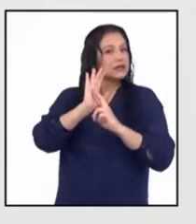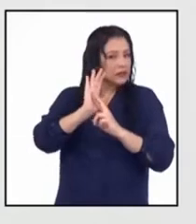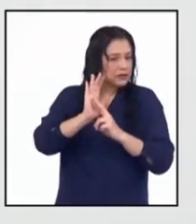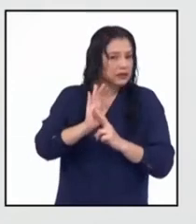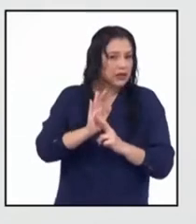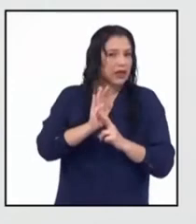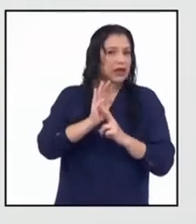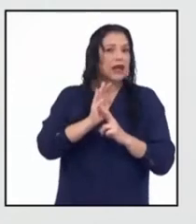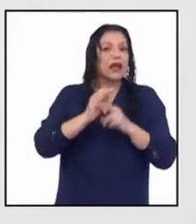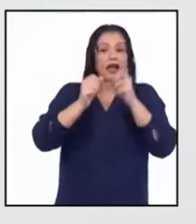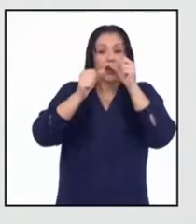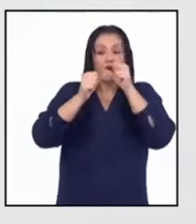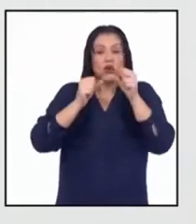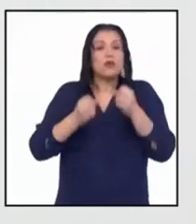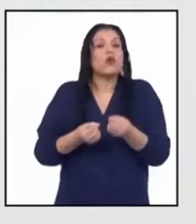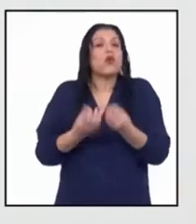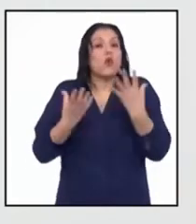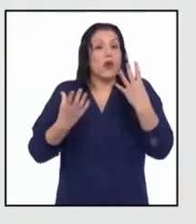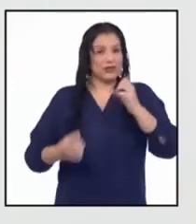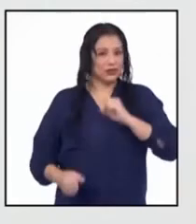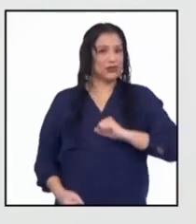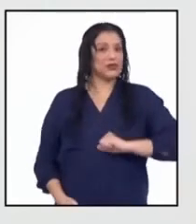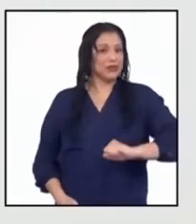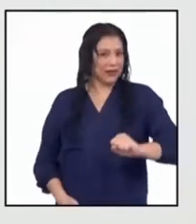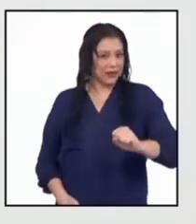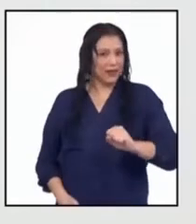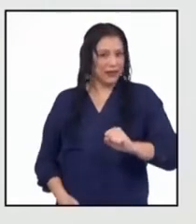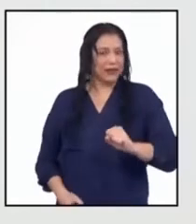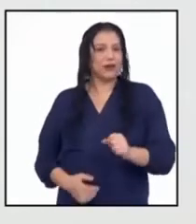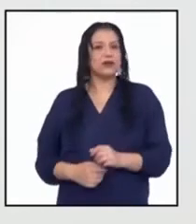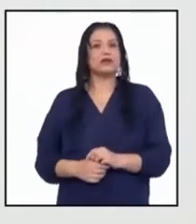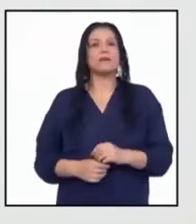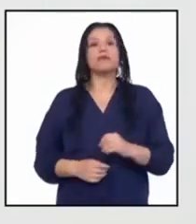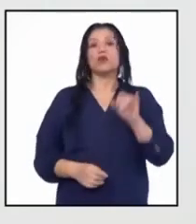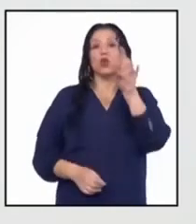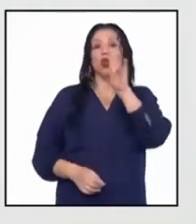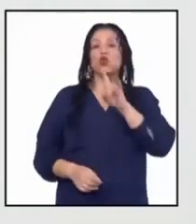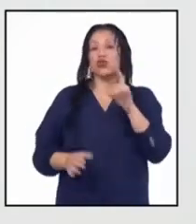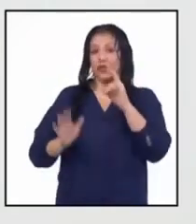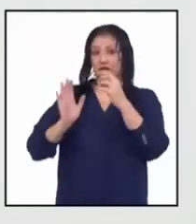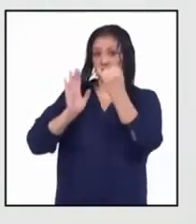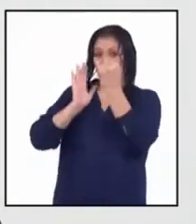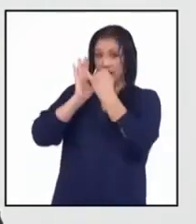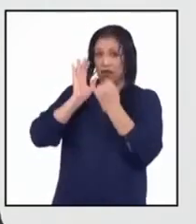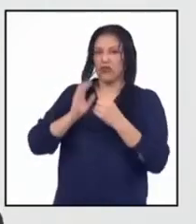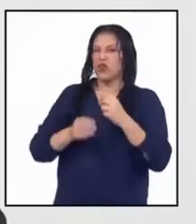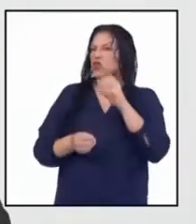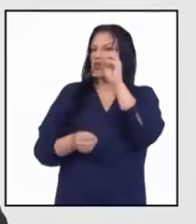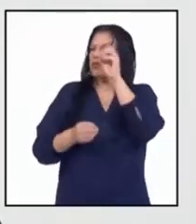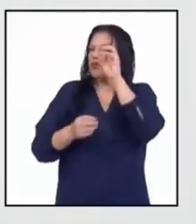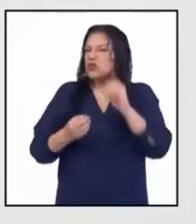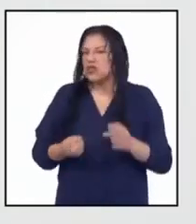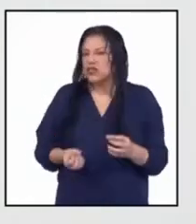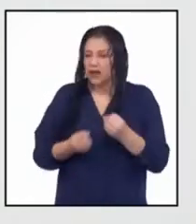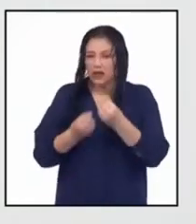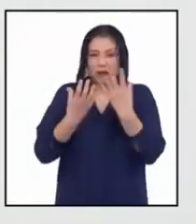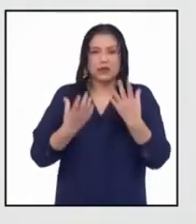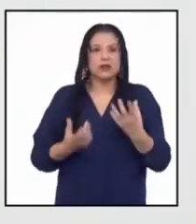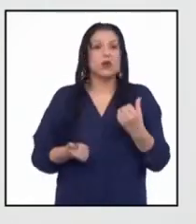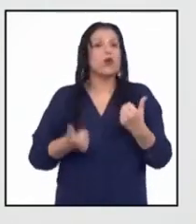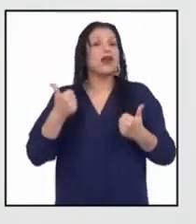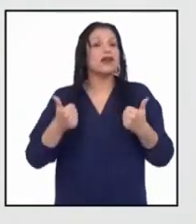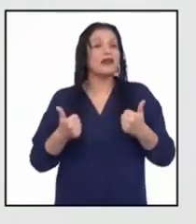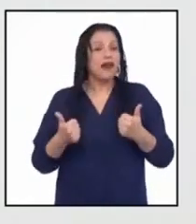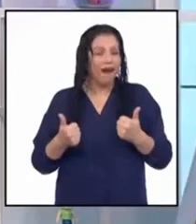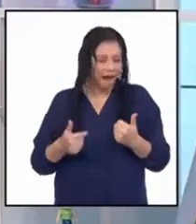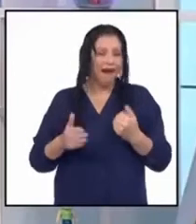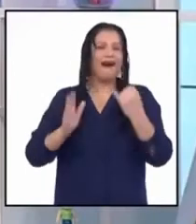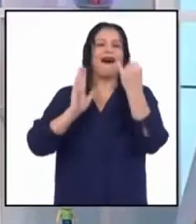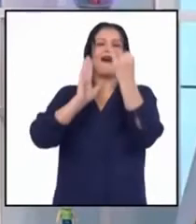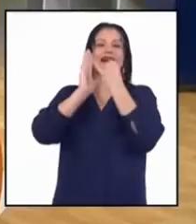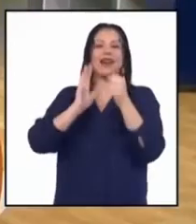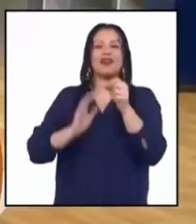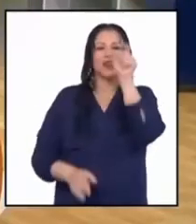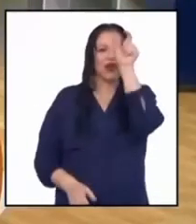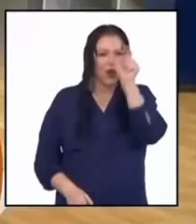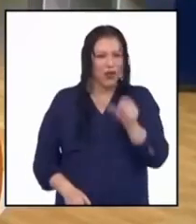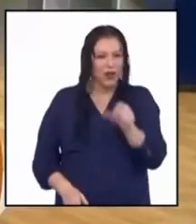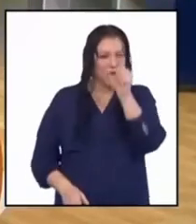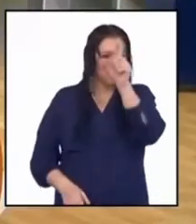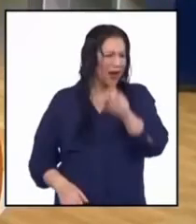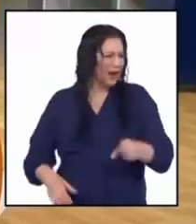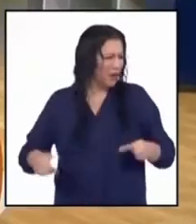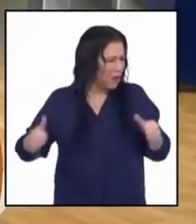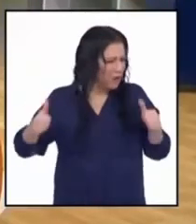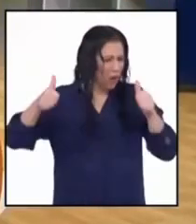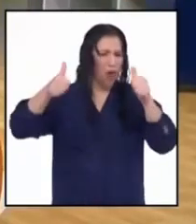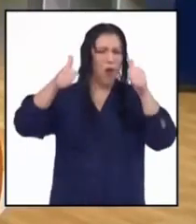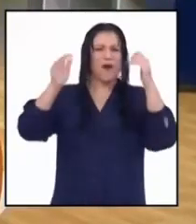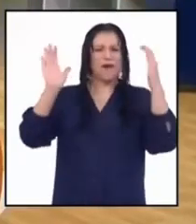los datos del número de hijos a través de gráficos estadísticos sería el gráfico de barras.